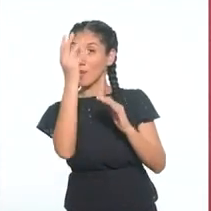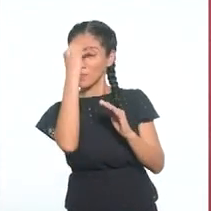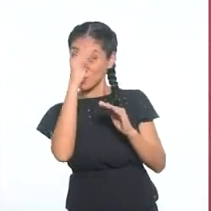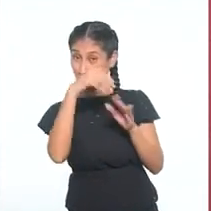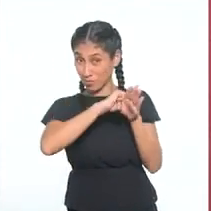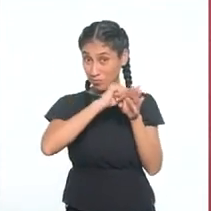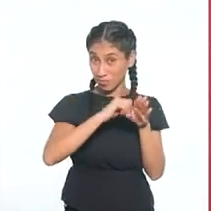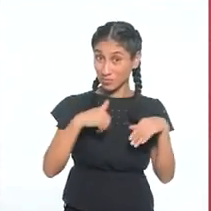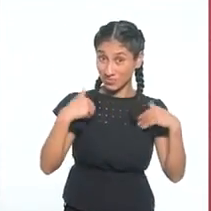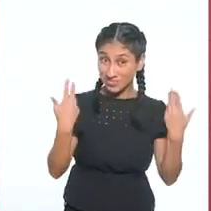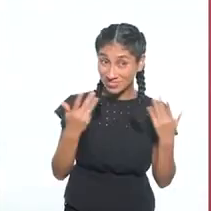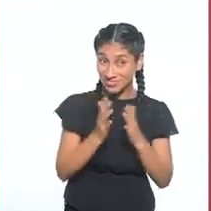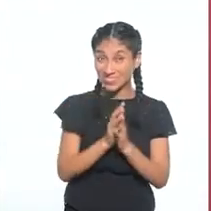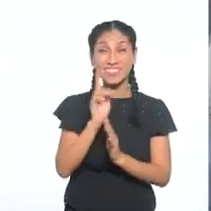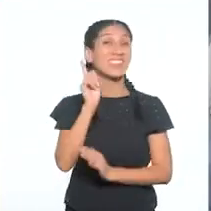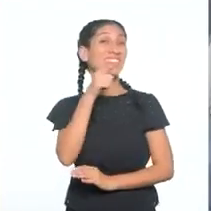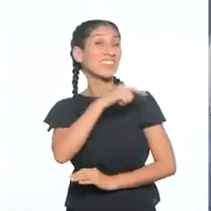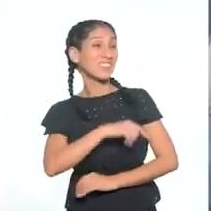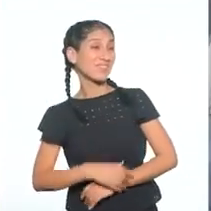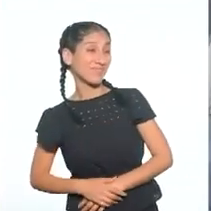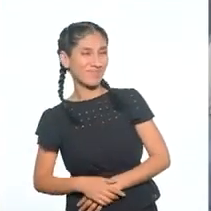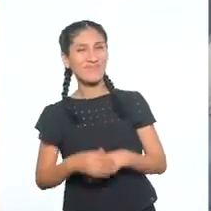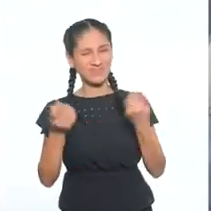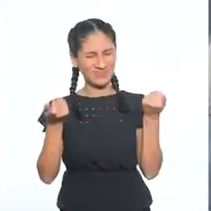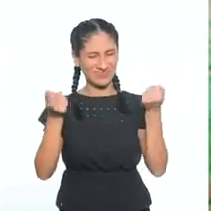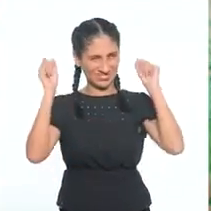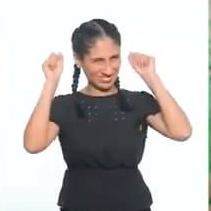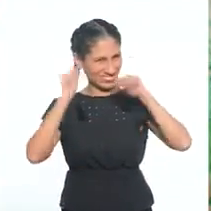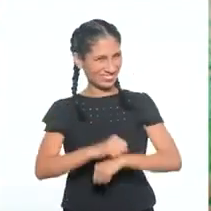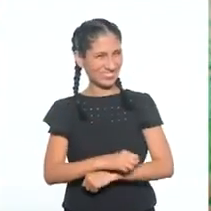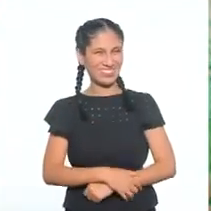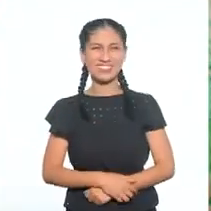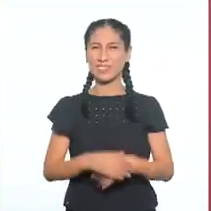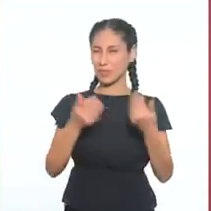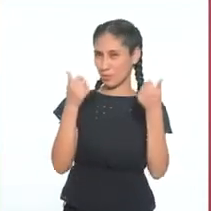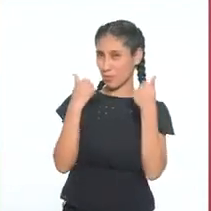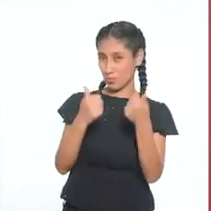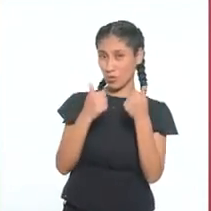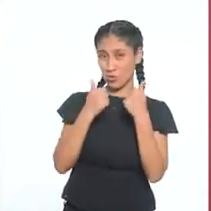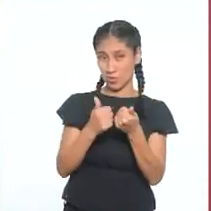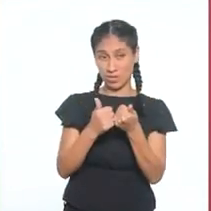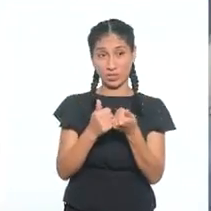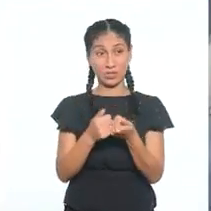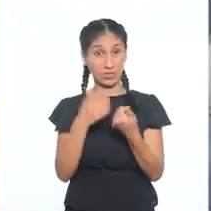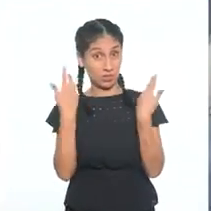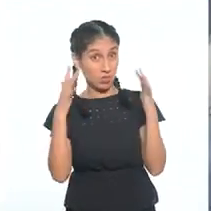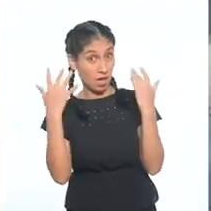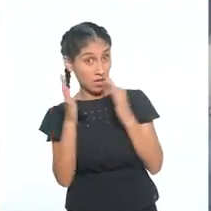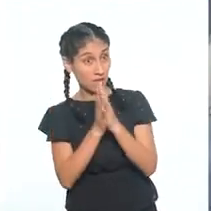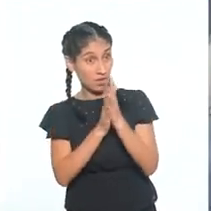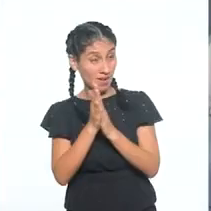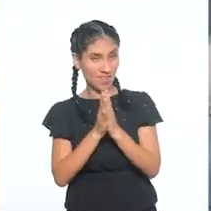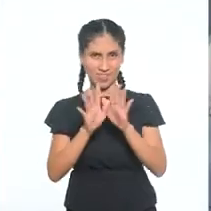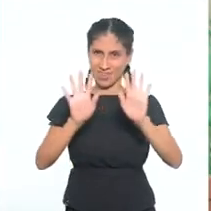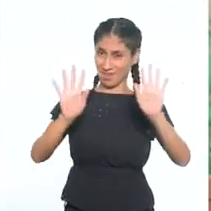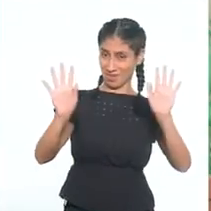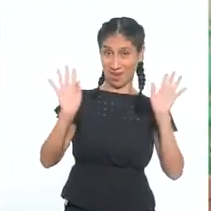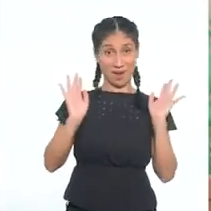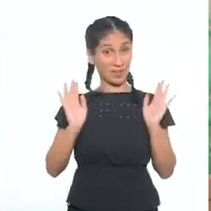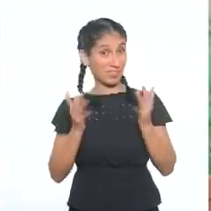que has aprendido en esta ocasión y tú si muy bien estás preparado